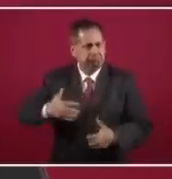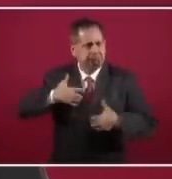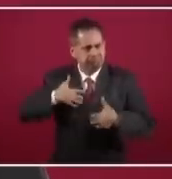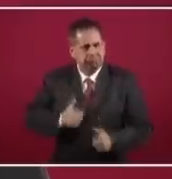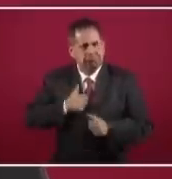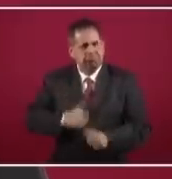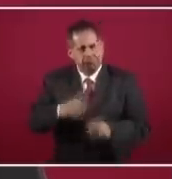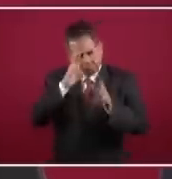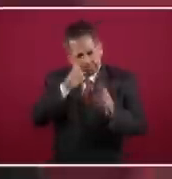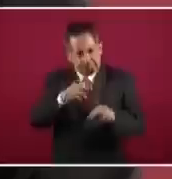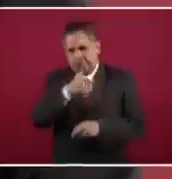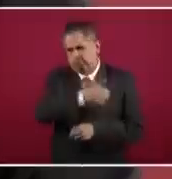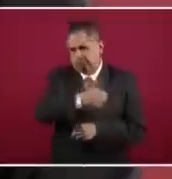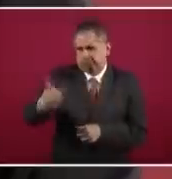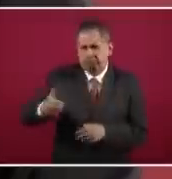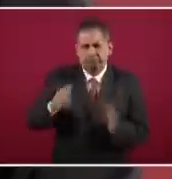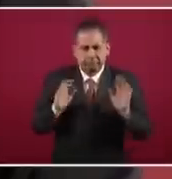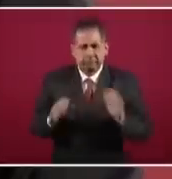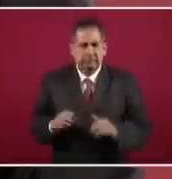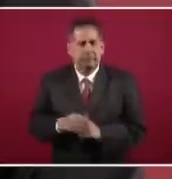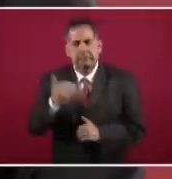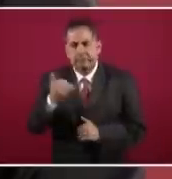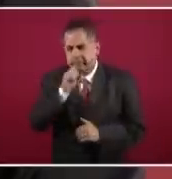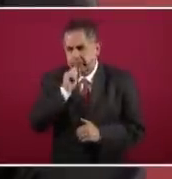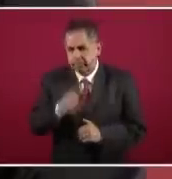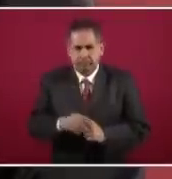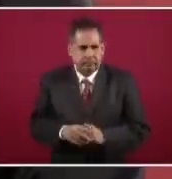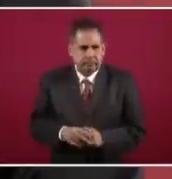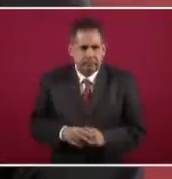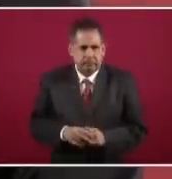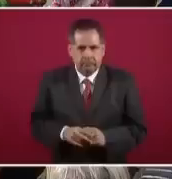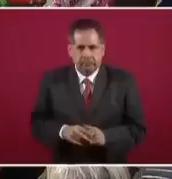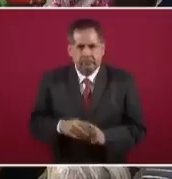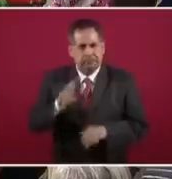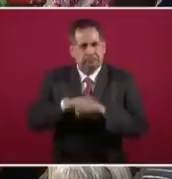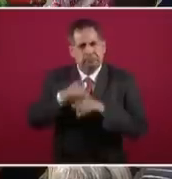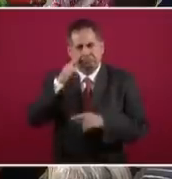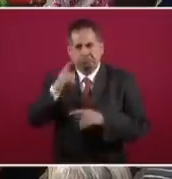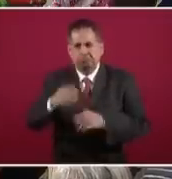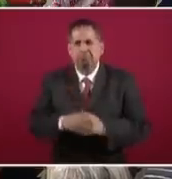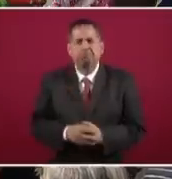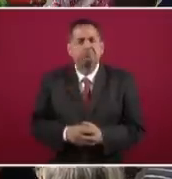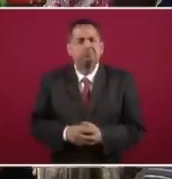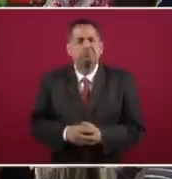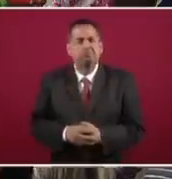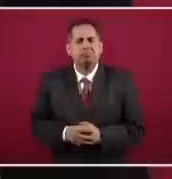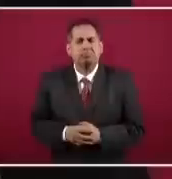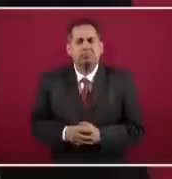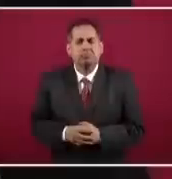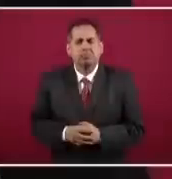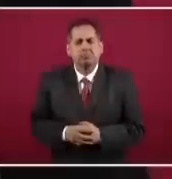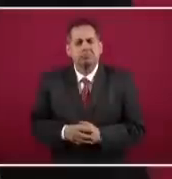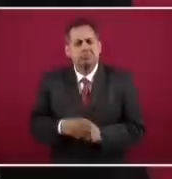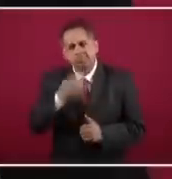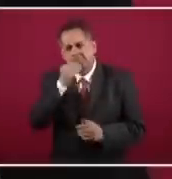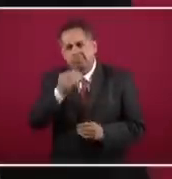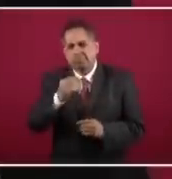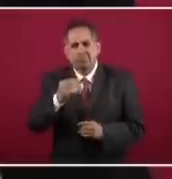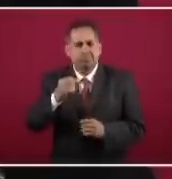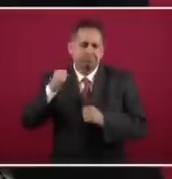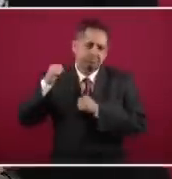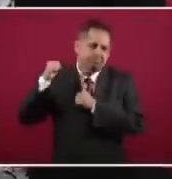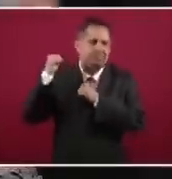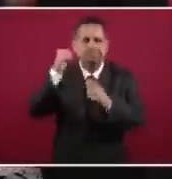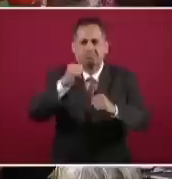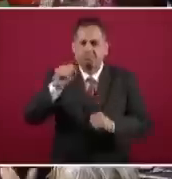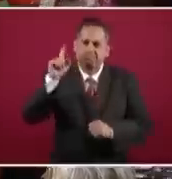convicciones de cada quien. Y arriba y que vivan las